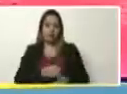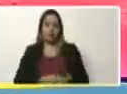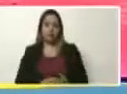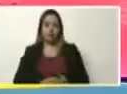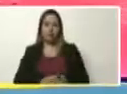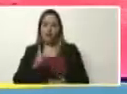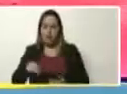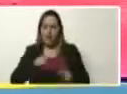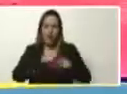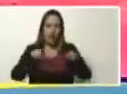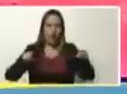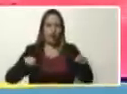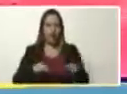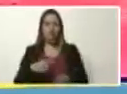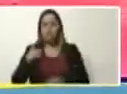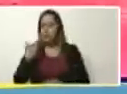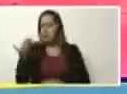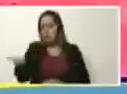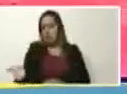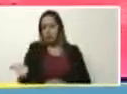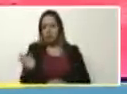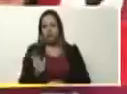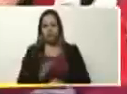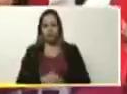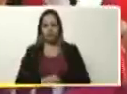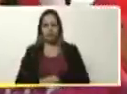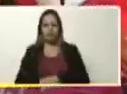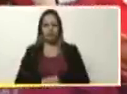inclusive con ellos. Les he tendido la mano.